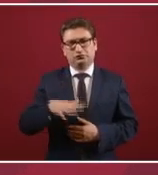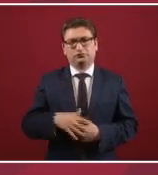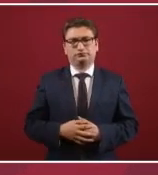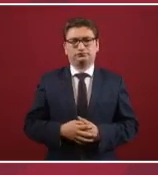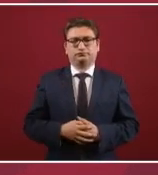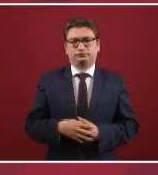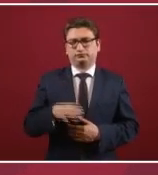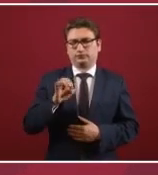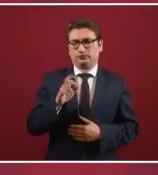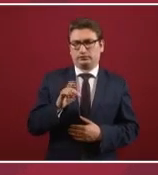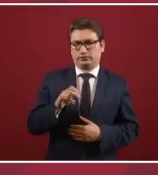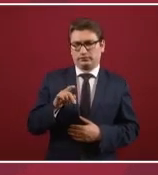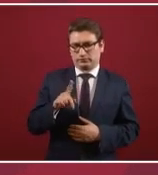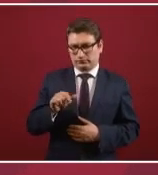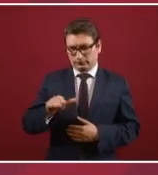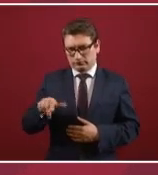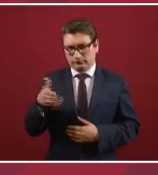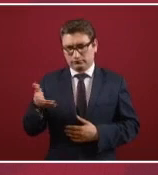esperanza